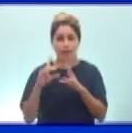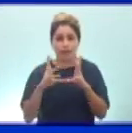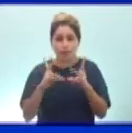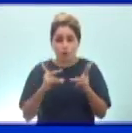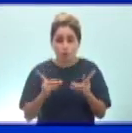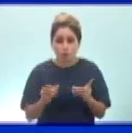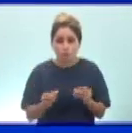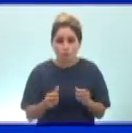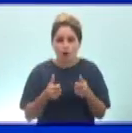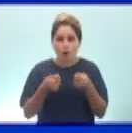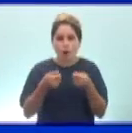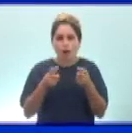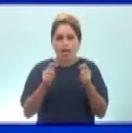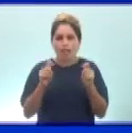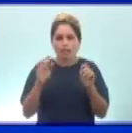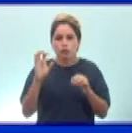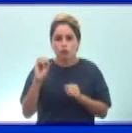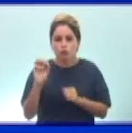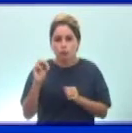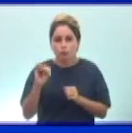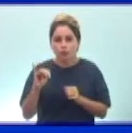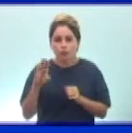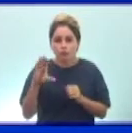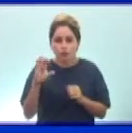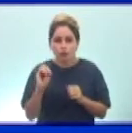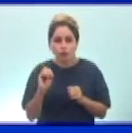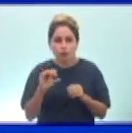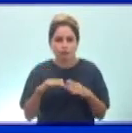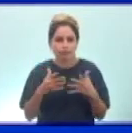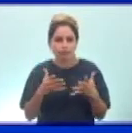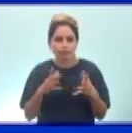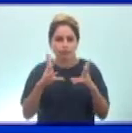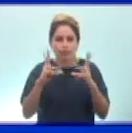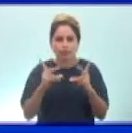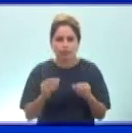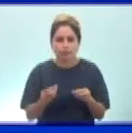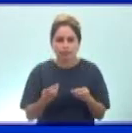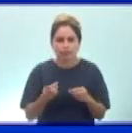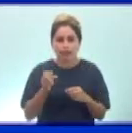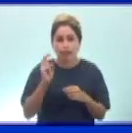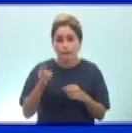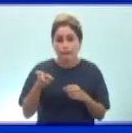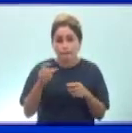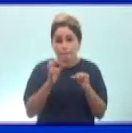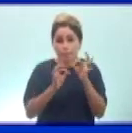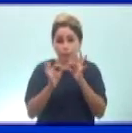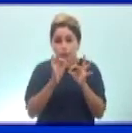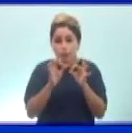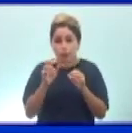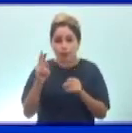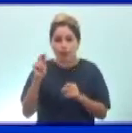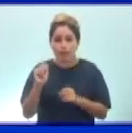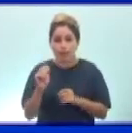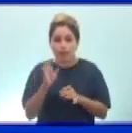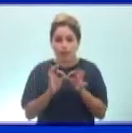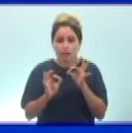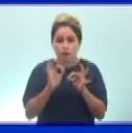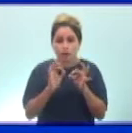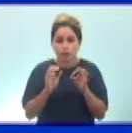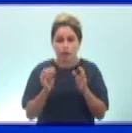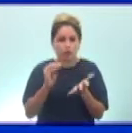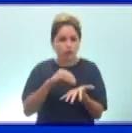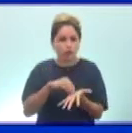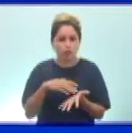protones o se determina por la cantidad de protones que hay presente en el núcleo del átomo y se representa por la letra Z mayúscula. Es importante